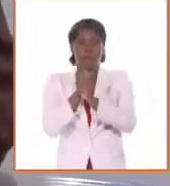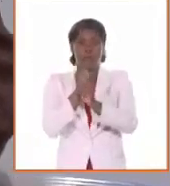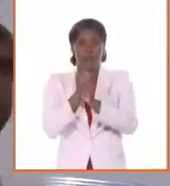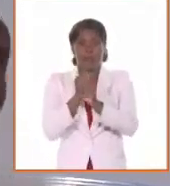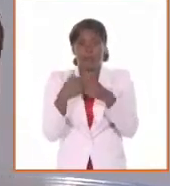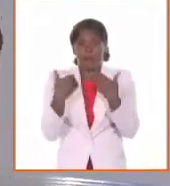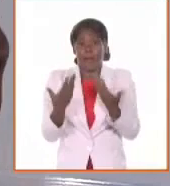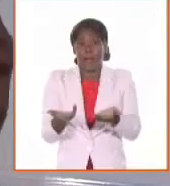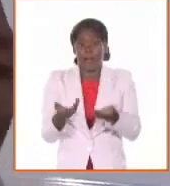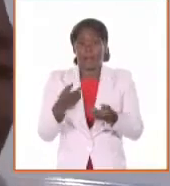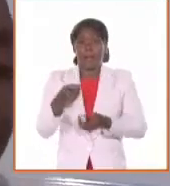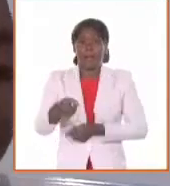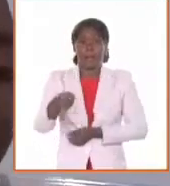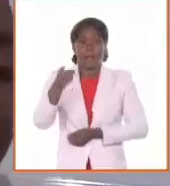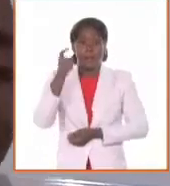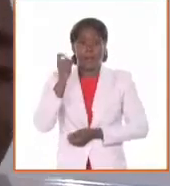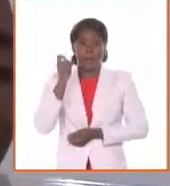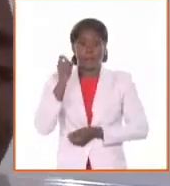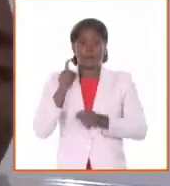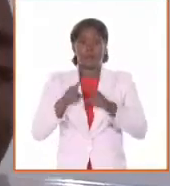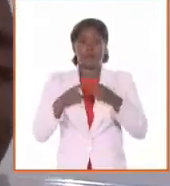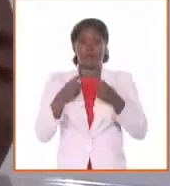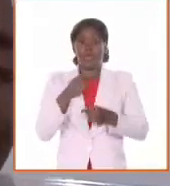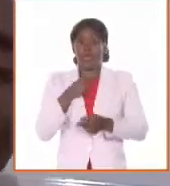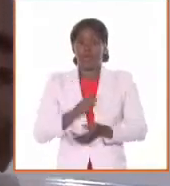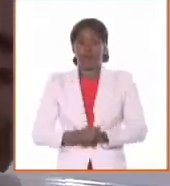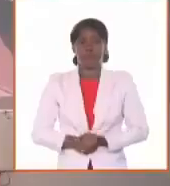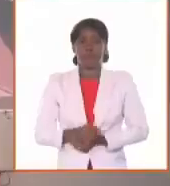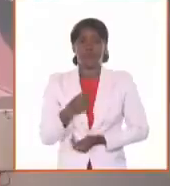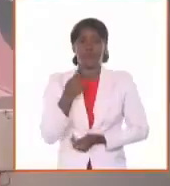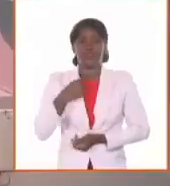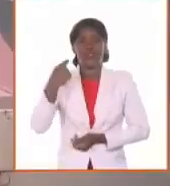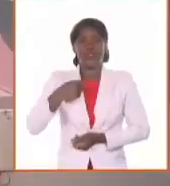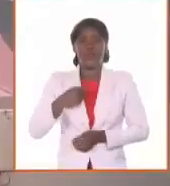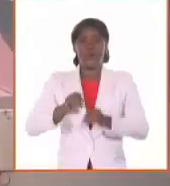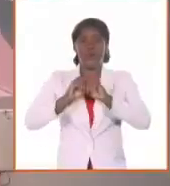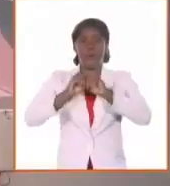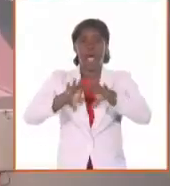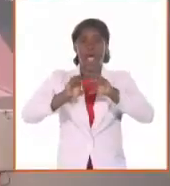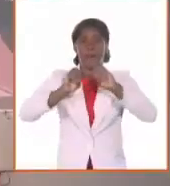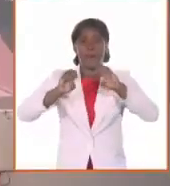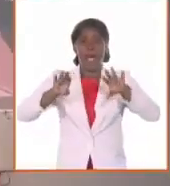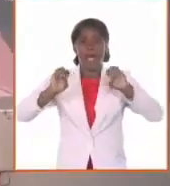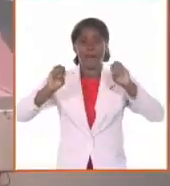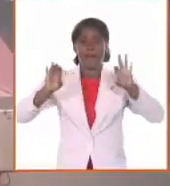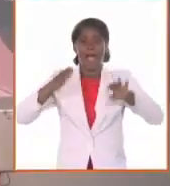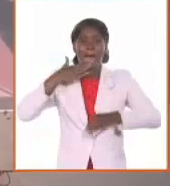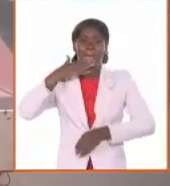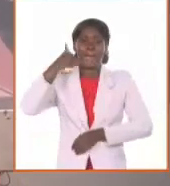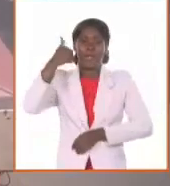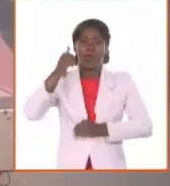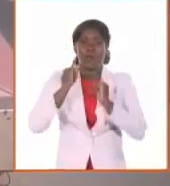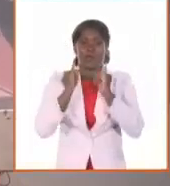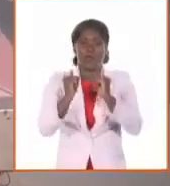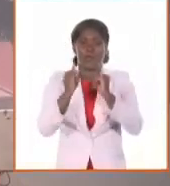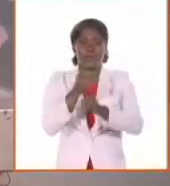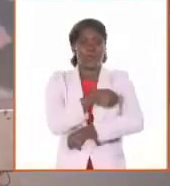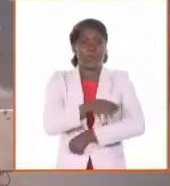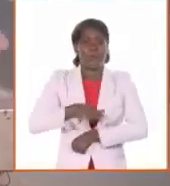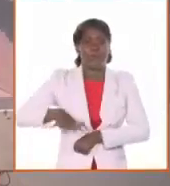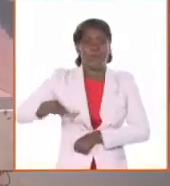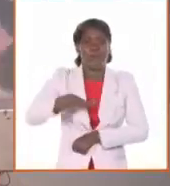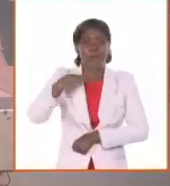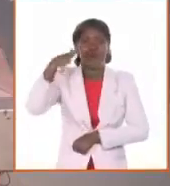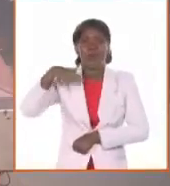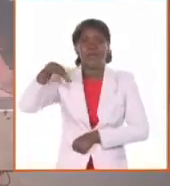Porque hay muchas cuestiones aquí que si la hubiéramos divulgado mejor si la hubiéramos comunicado mejor quizás hoy tendrían